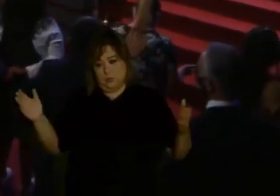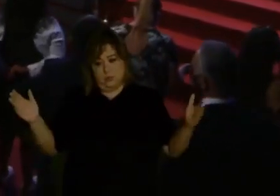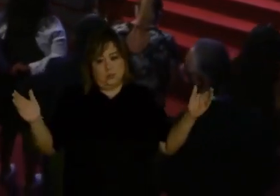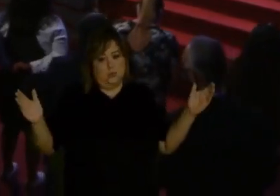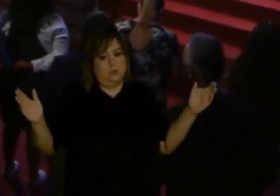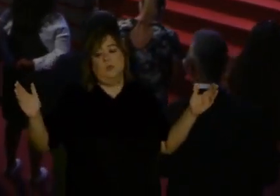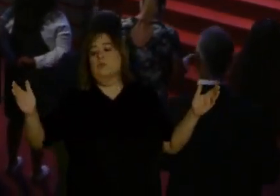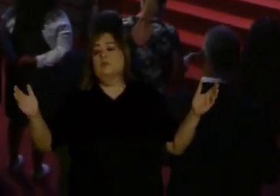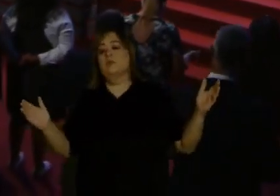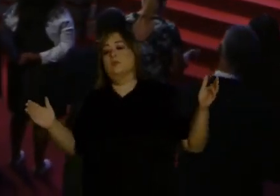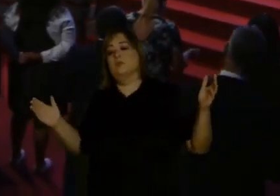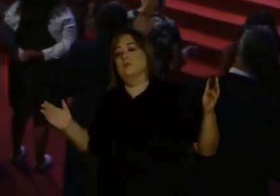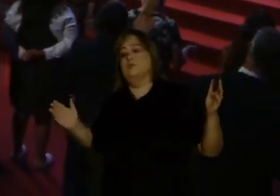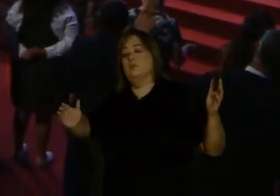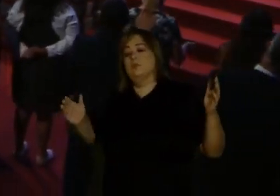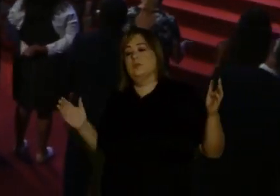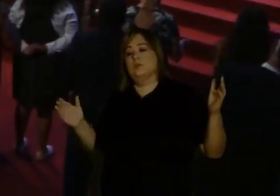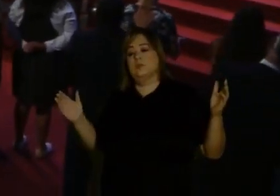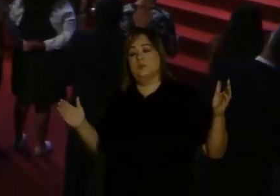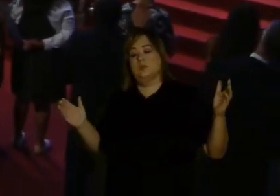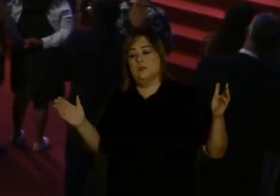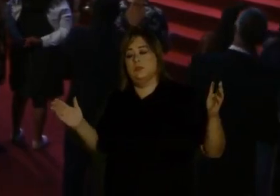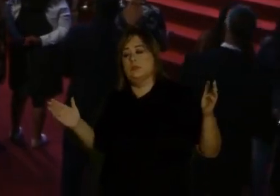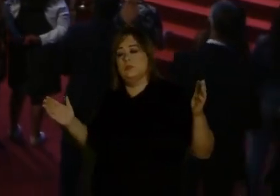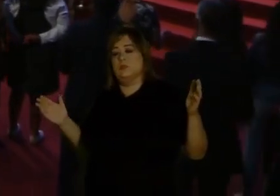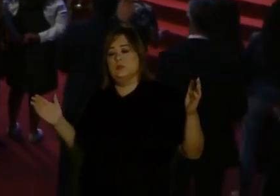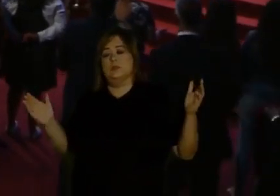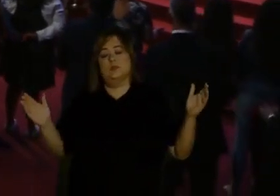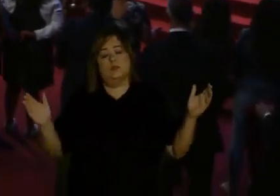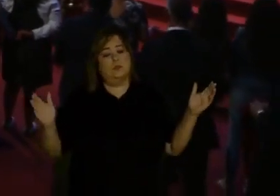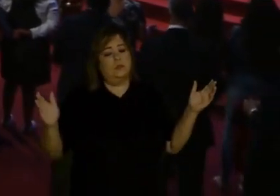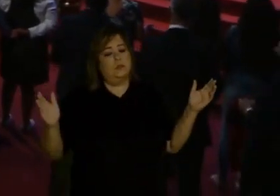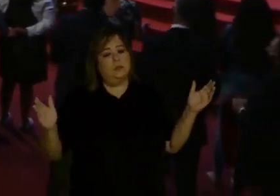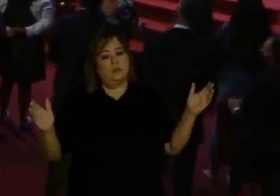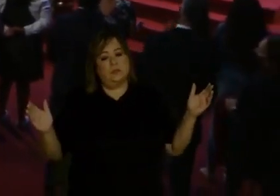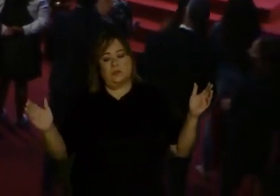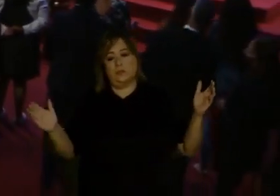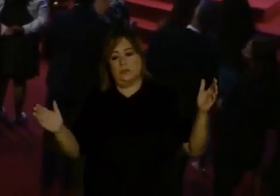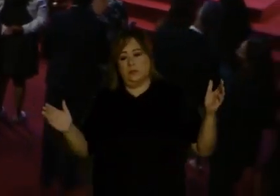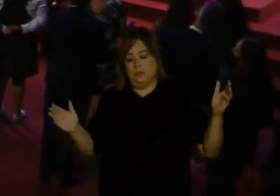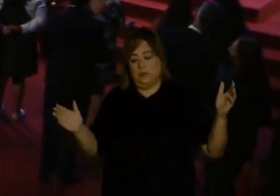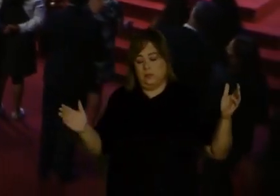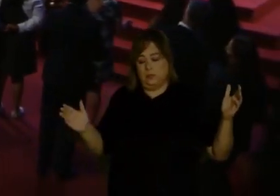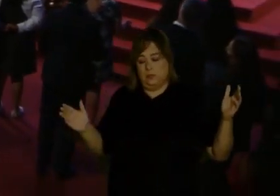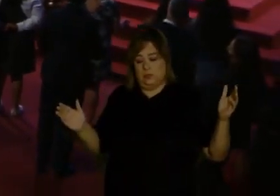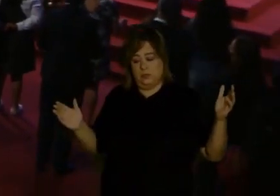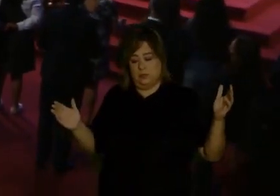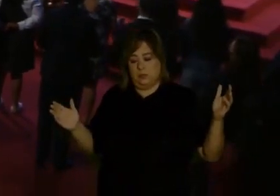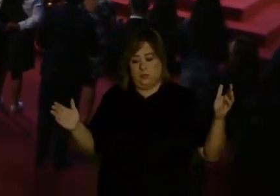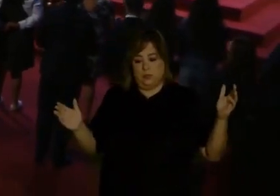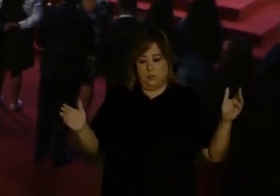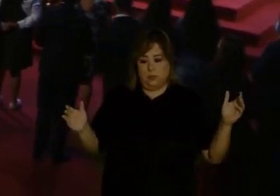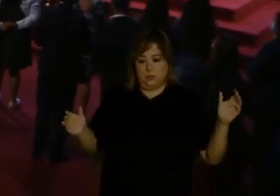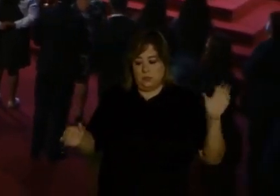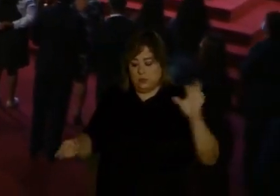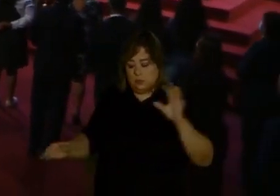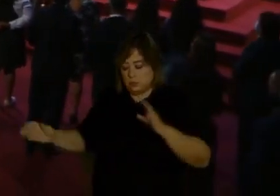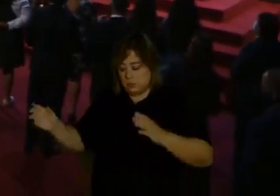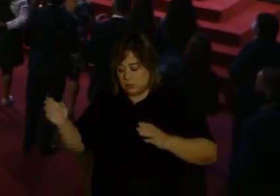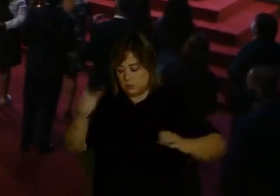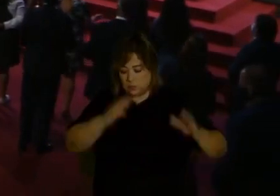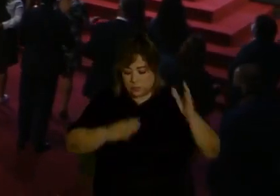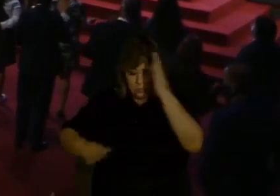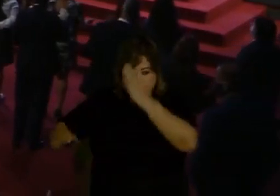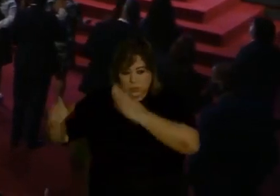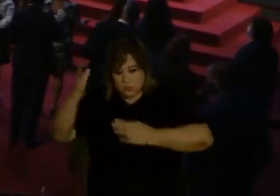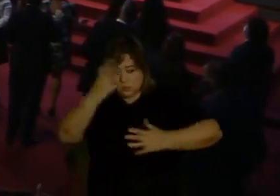Hey, cabama. Hay una vida más para Cristo. Yo te estoy esperando. Ayúdame a orar. Todavía hay almas para